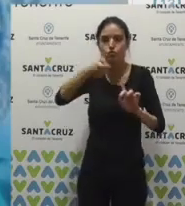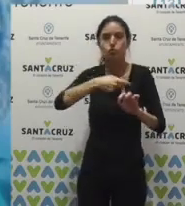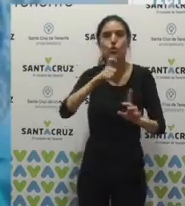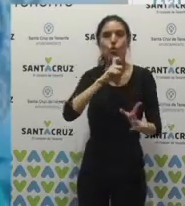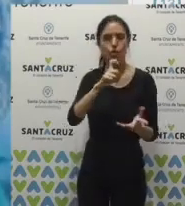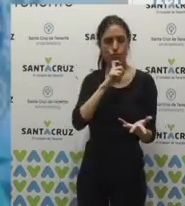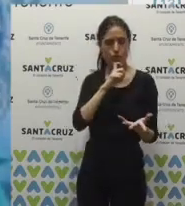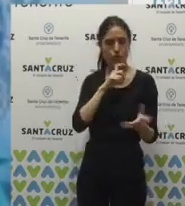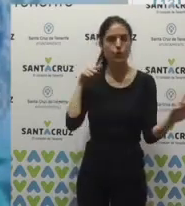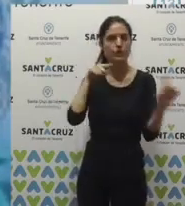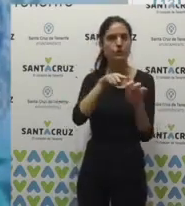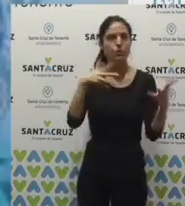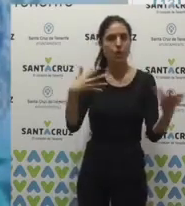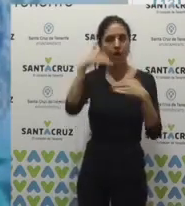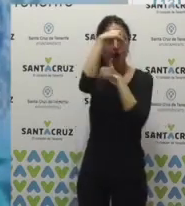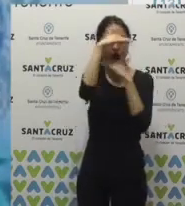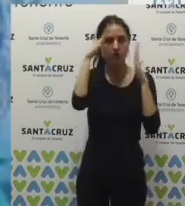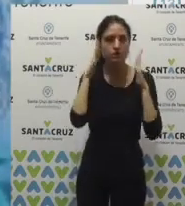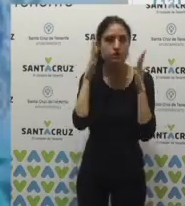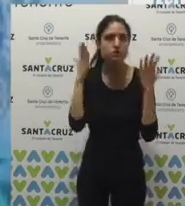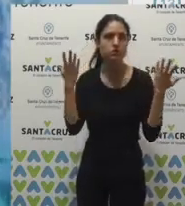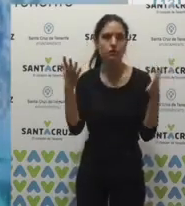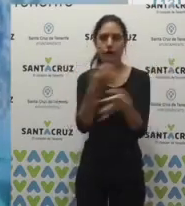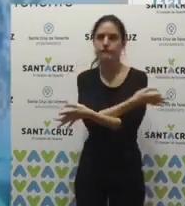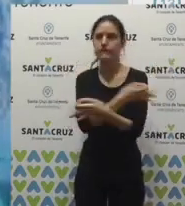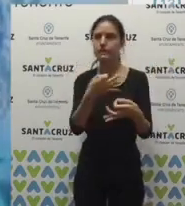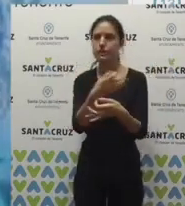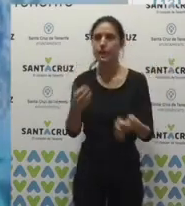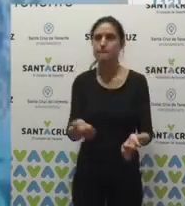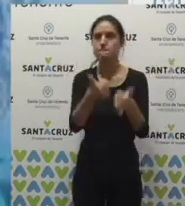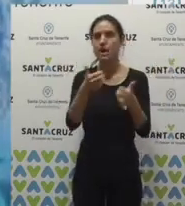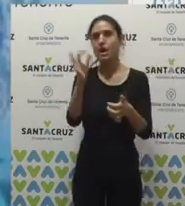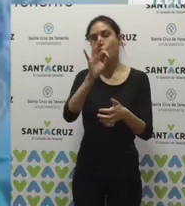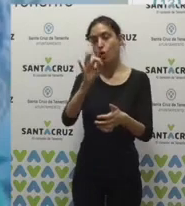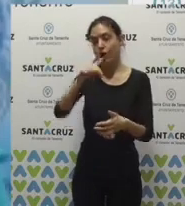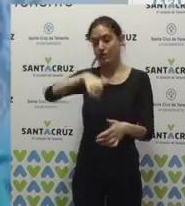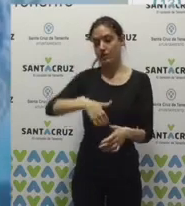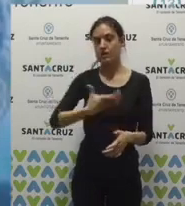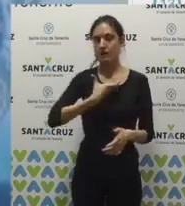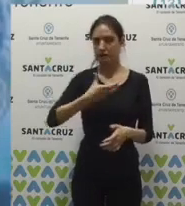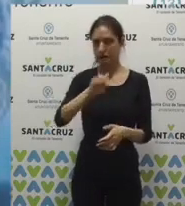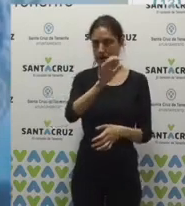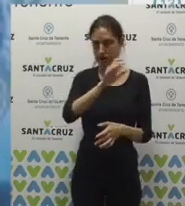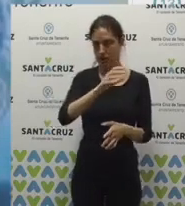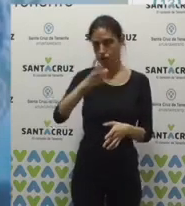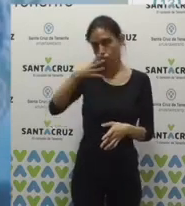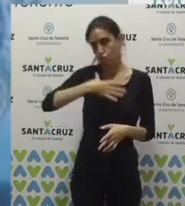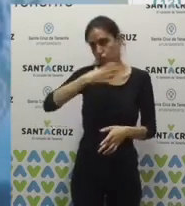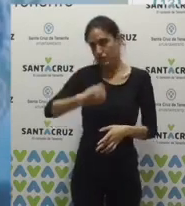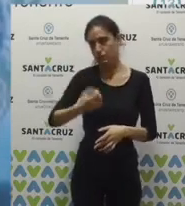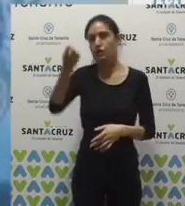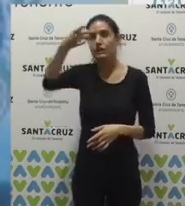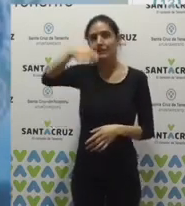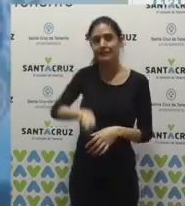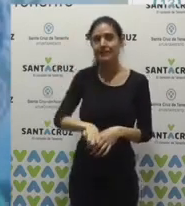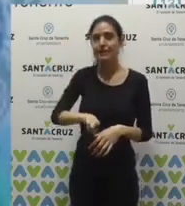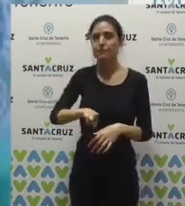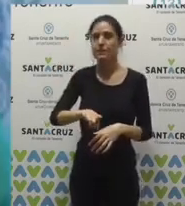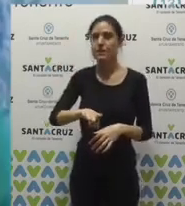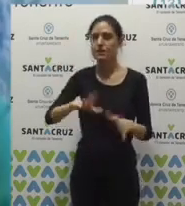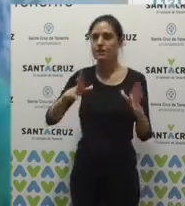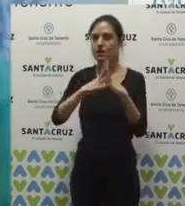pues más efectivo de carácter municipal a su vez en la nueva licitación del contrato